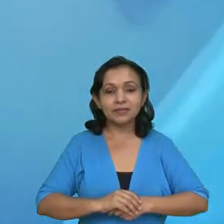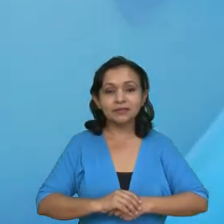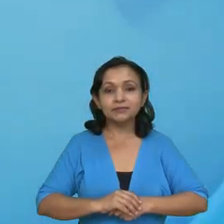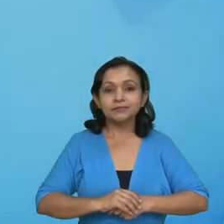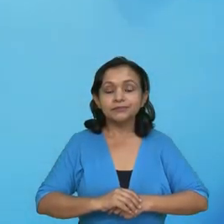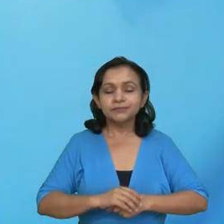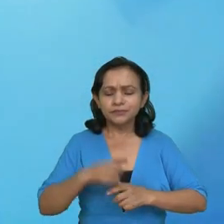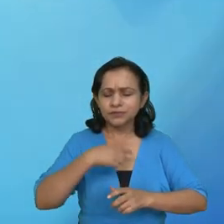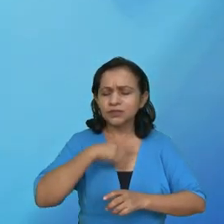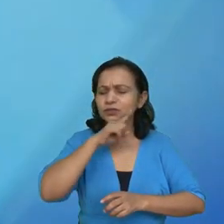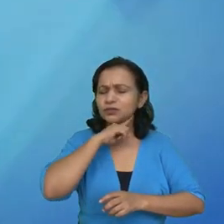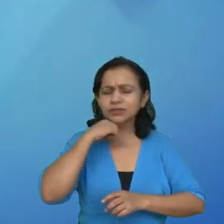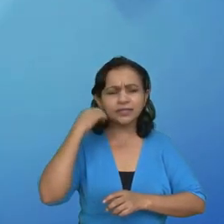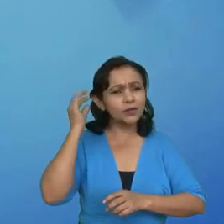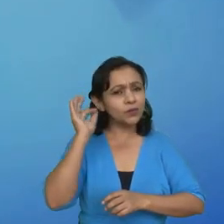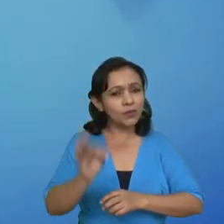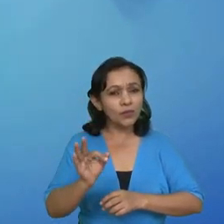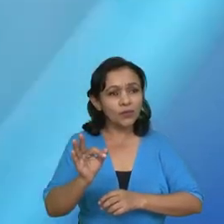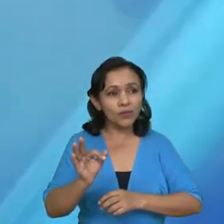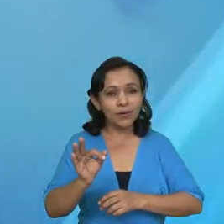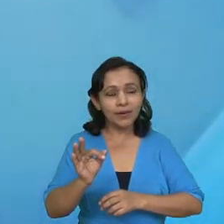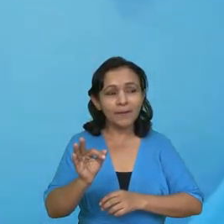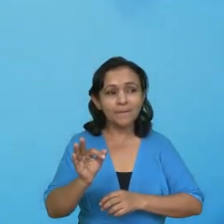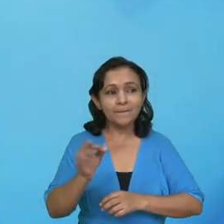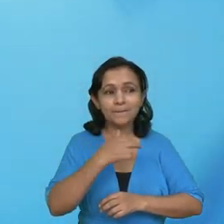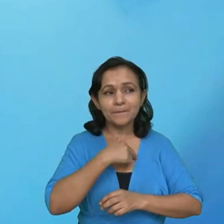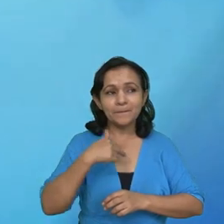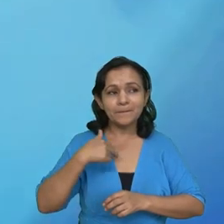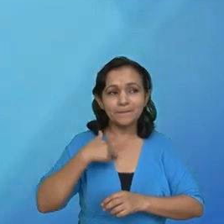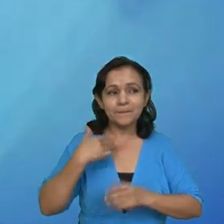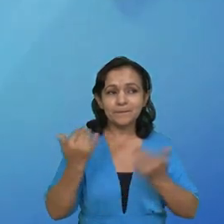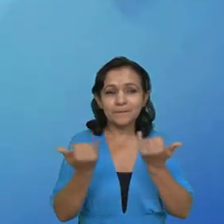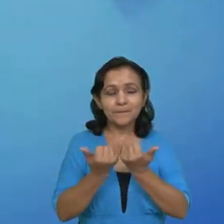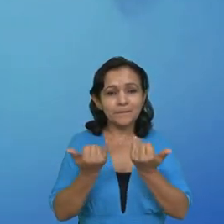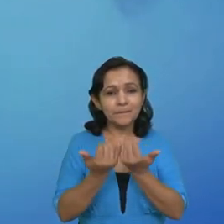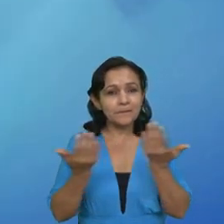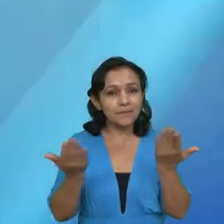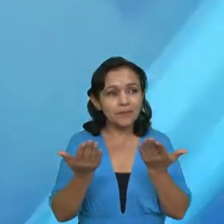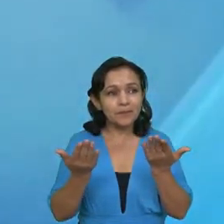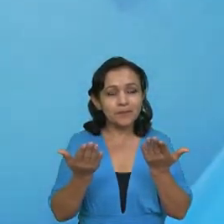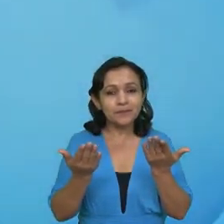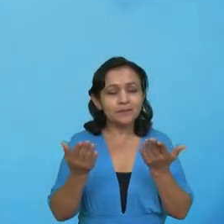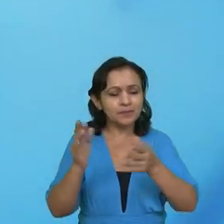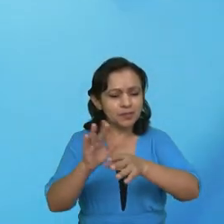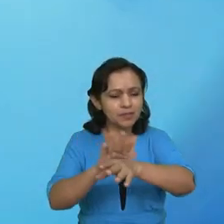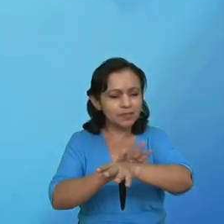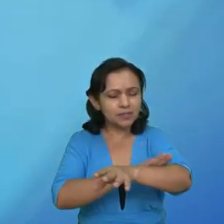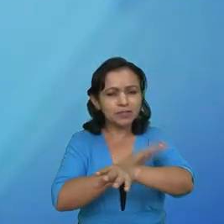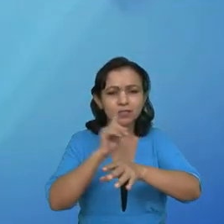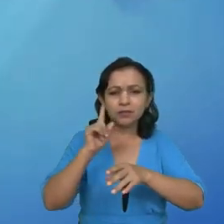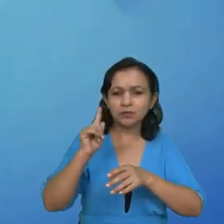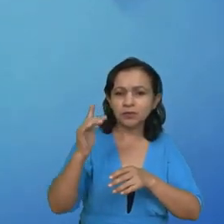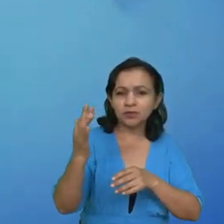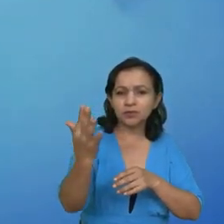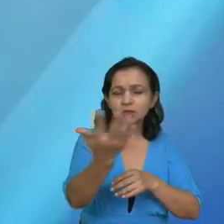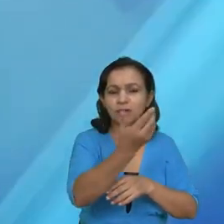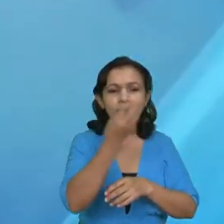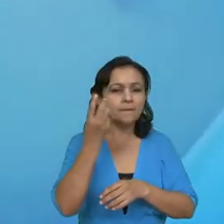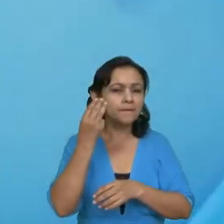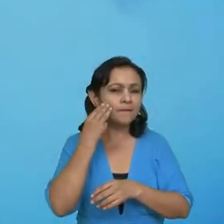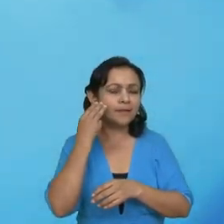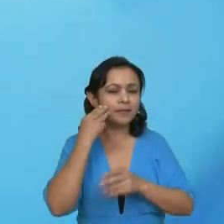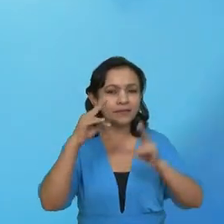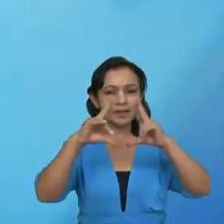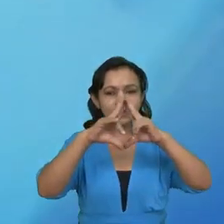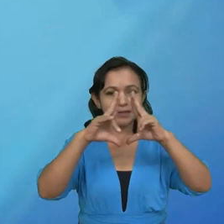estoy segura que el amor de esas madres que sentimos todas las madres nicaragüenses es